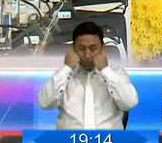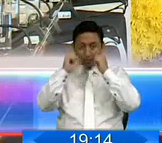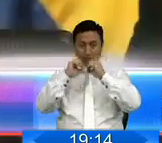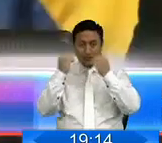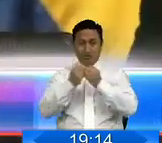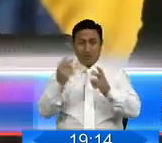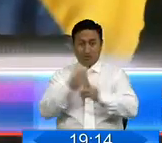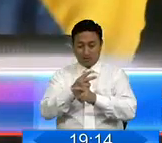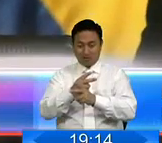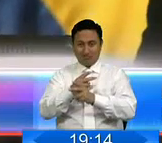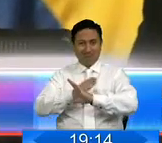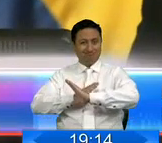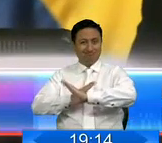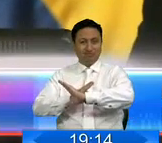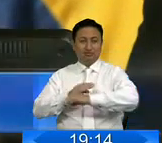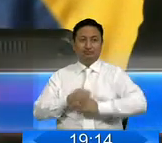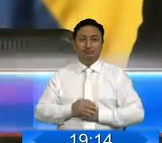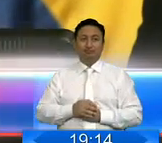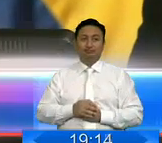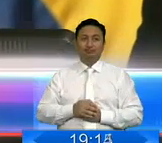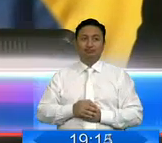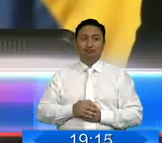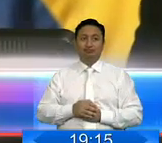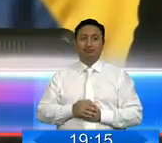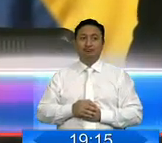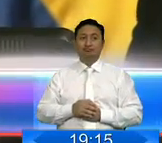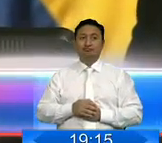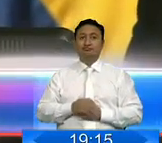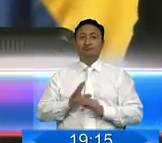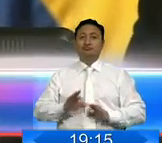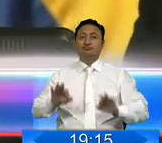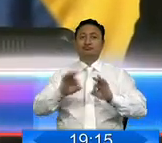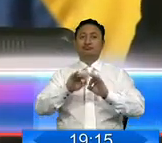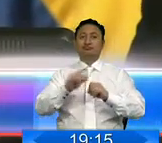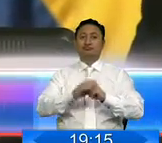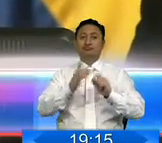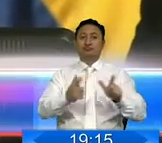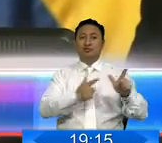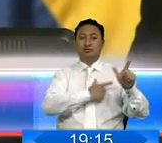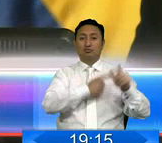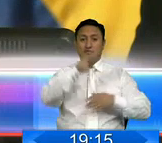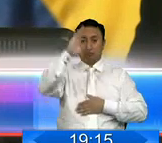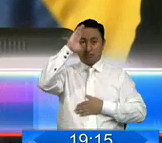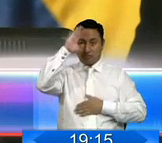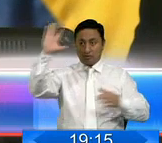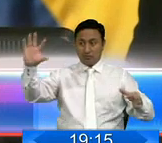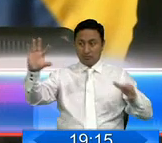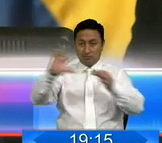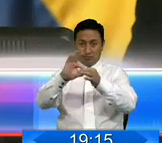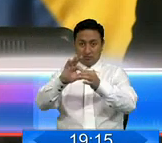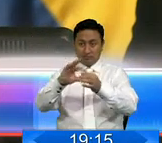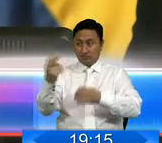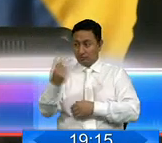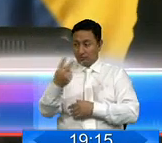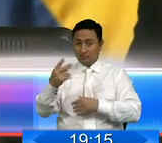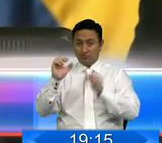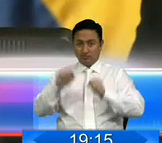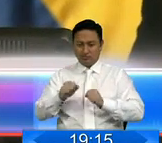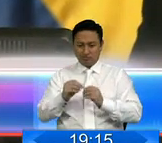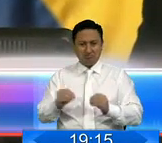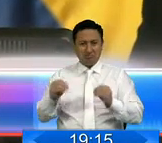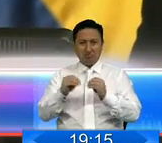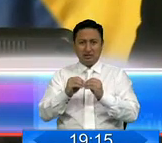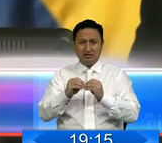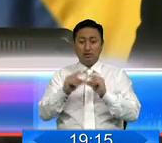organizado. La cooperación entre nuestra fuerza pública permitirá asestar golpes cada vez más